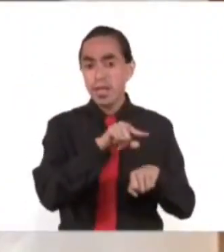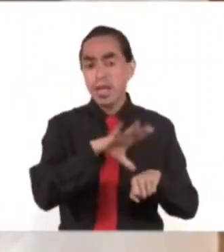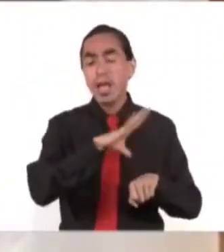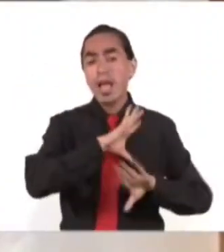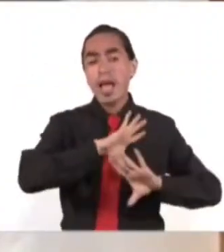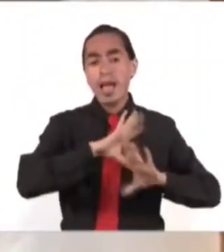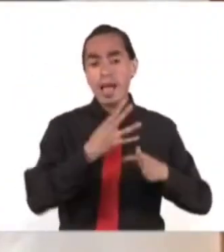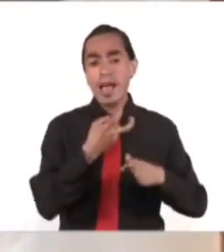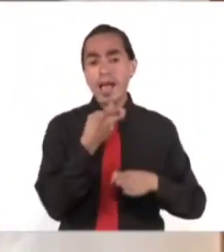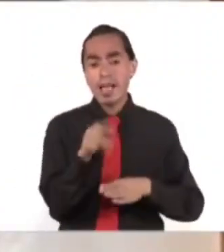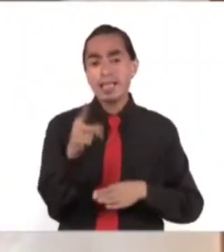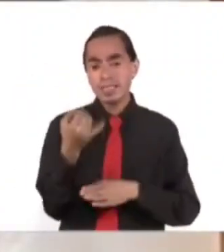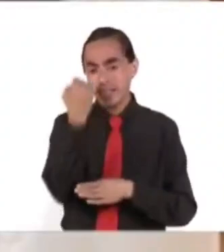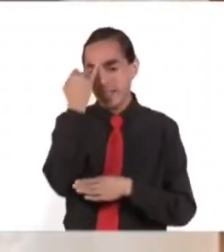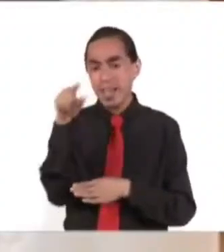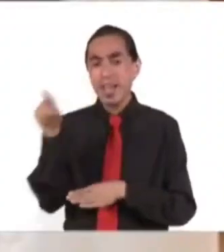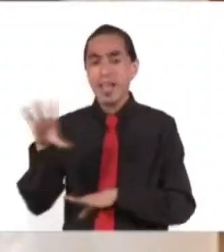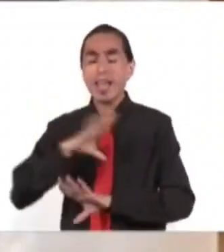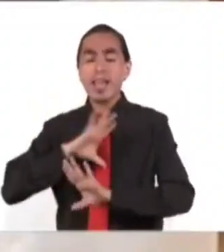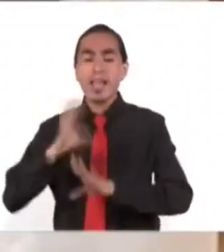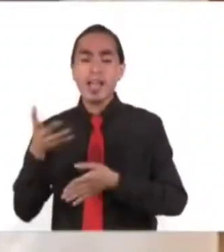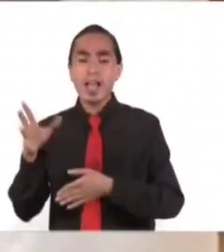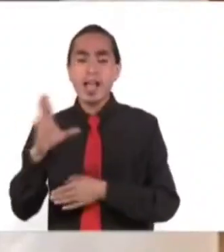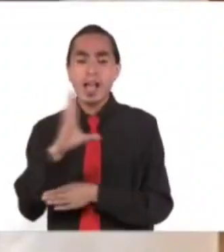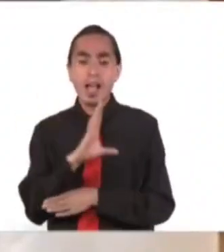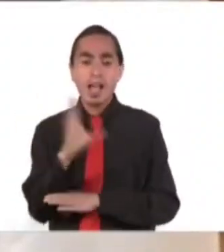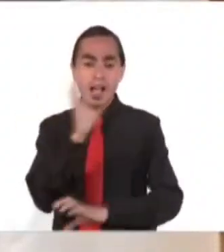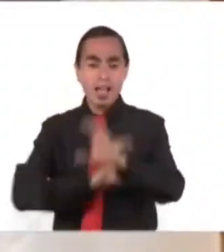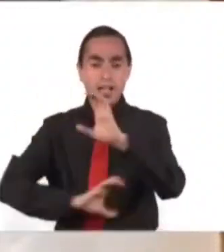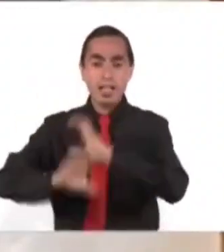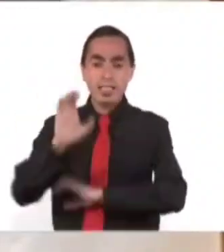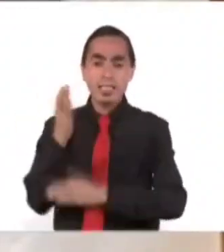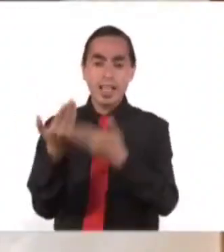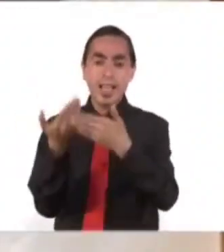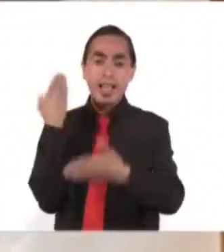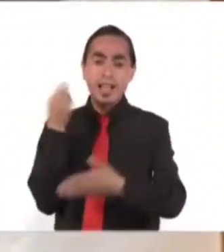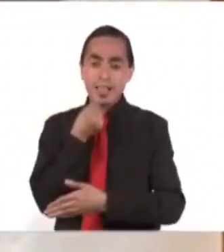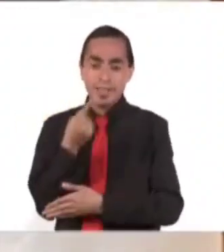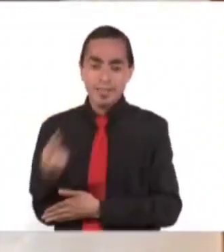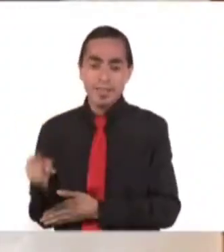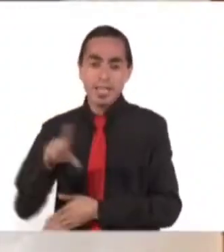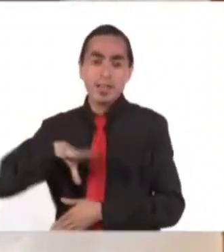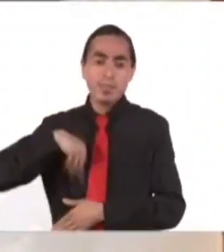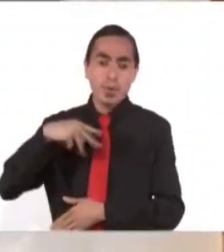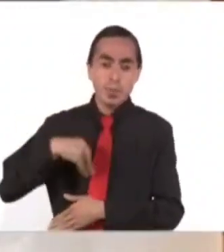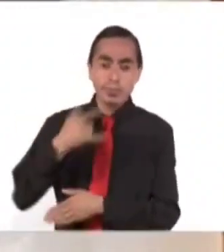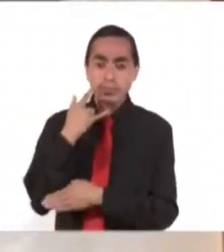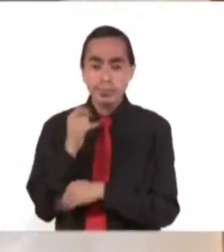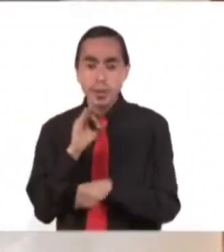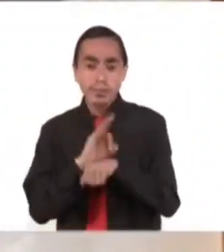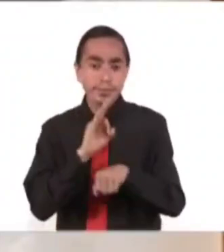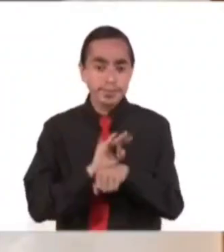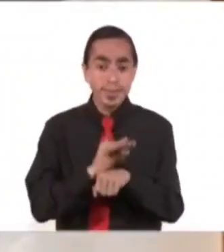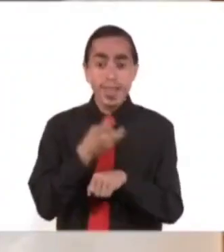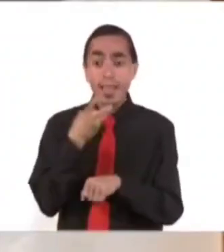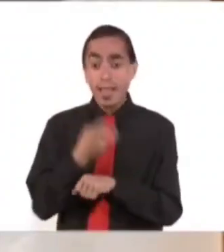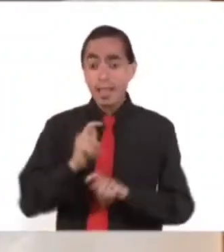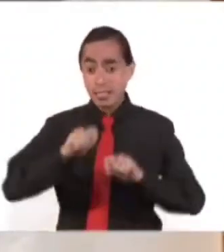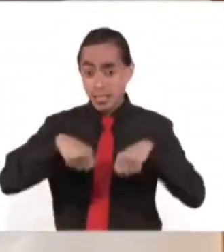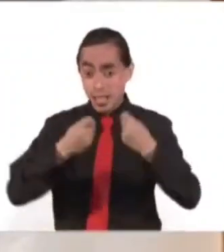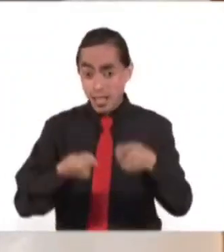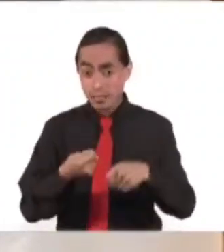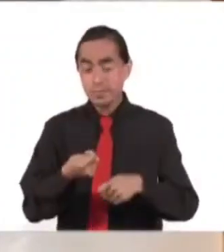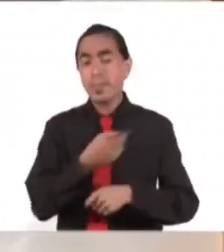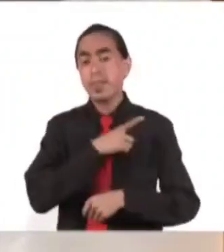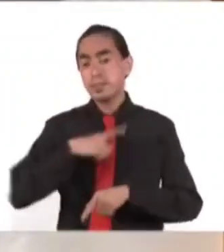ha defendido Claudia desde muy pequeña, por cierto. Esa tradición tenemos que mantenerla.